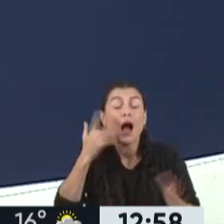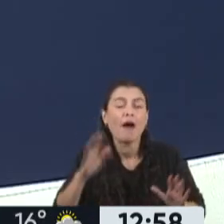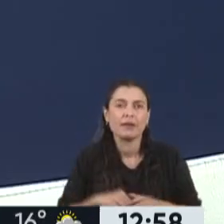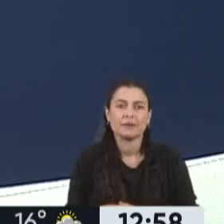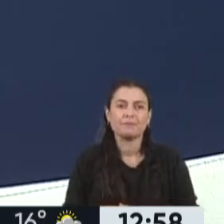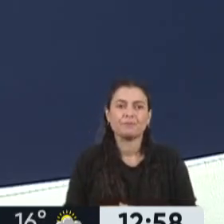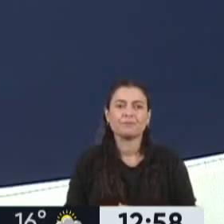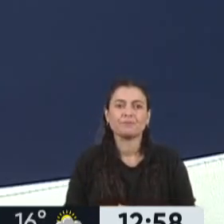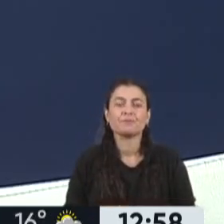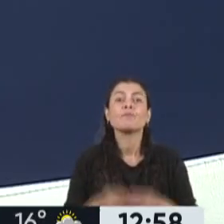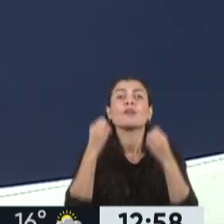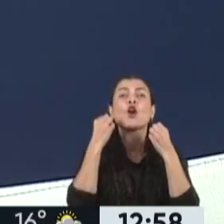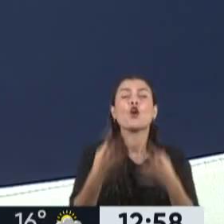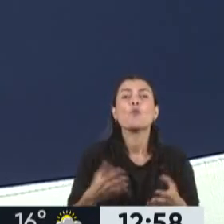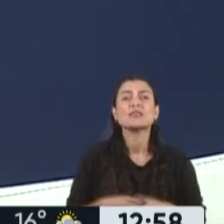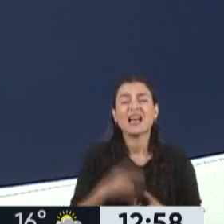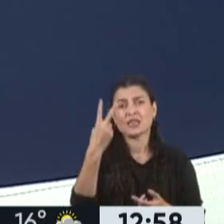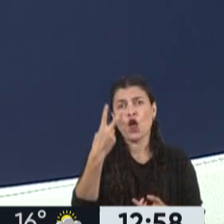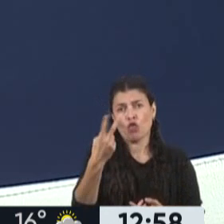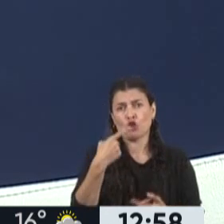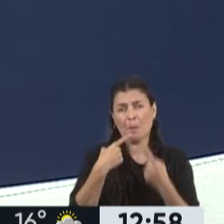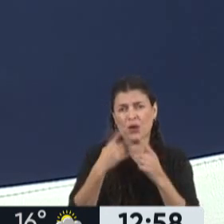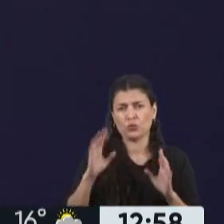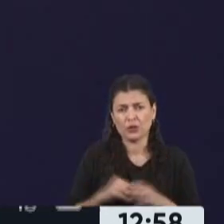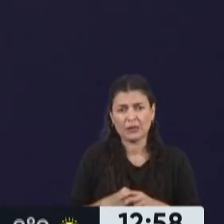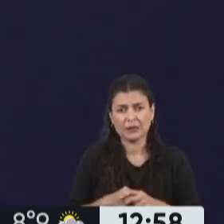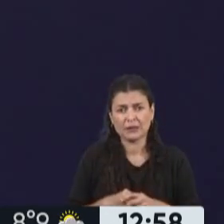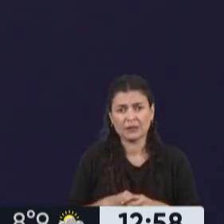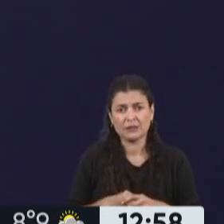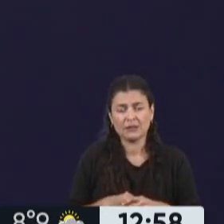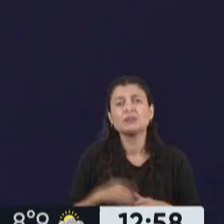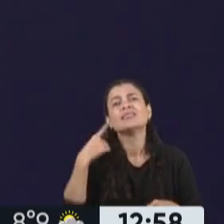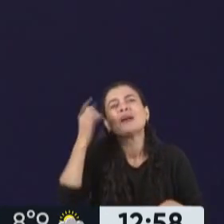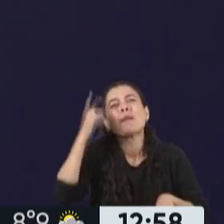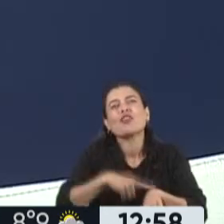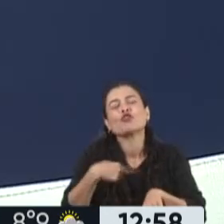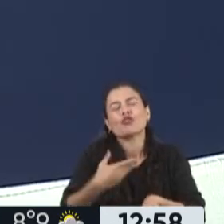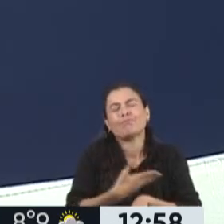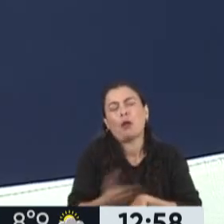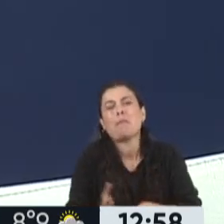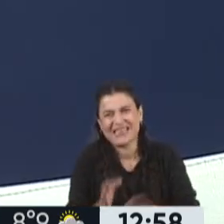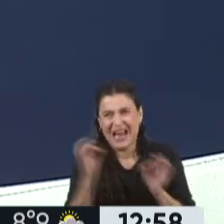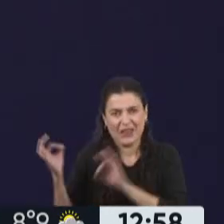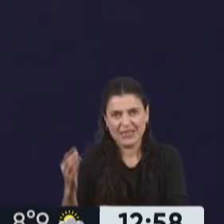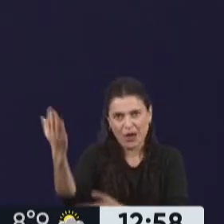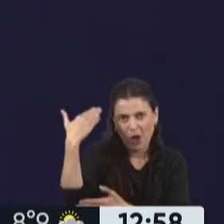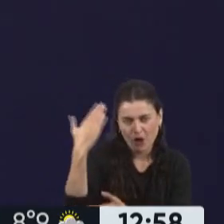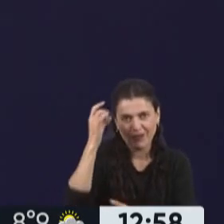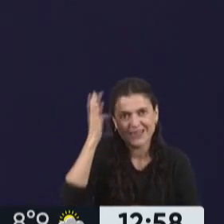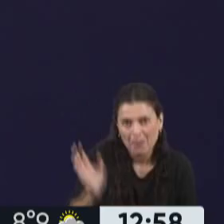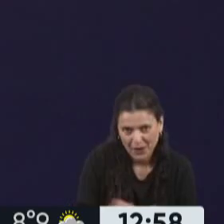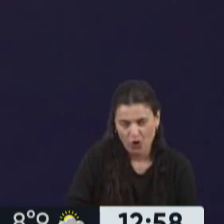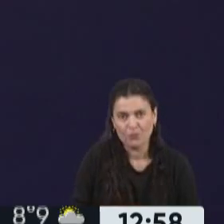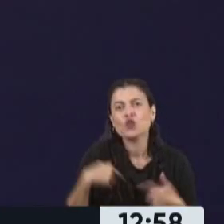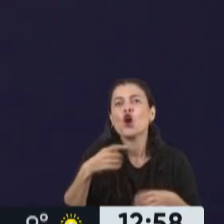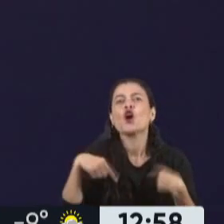Buen mediodía, Manuel, ¿cómo estás? Dos Gracias. Consultas. Primero, Perdón por lo del mediodía, me atrasé. ¿Estamos en mediodía? No, pero por eso, pero nunca es